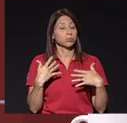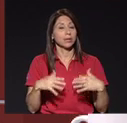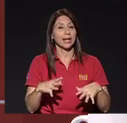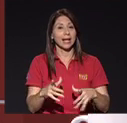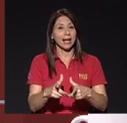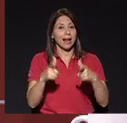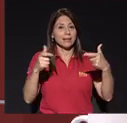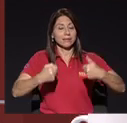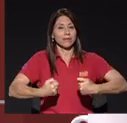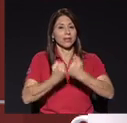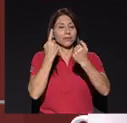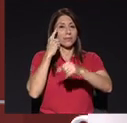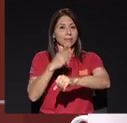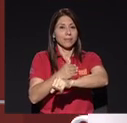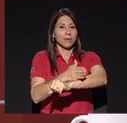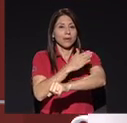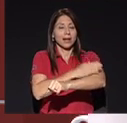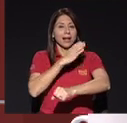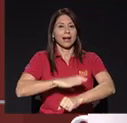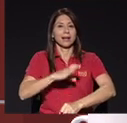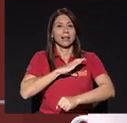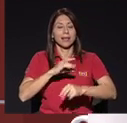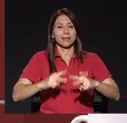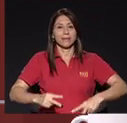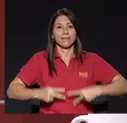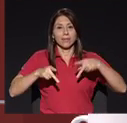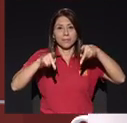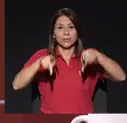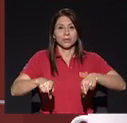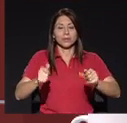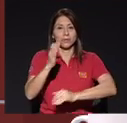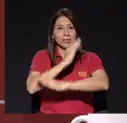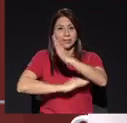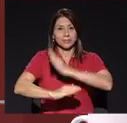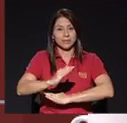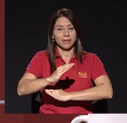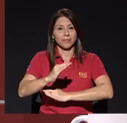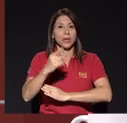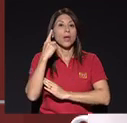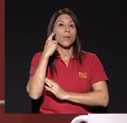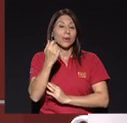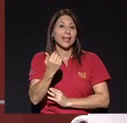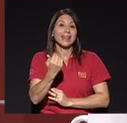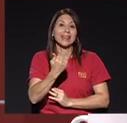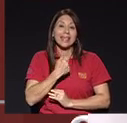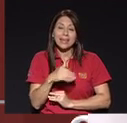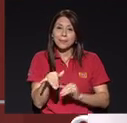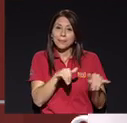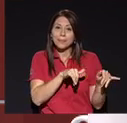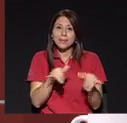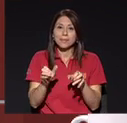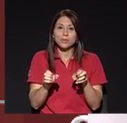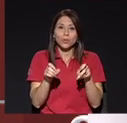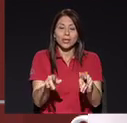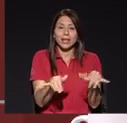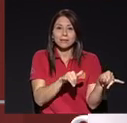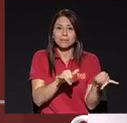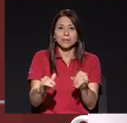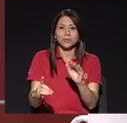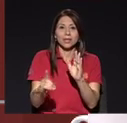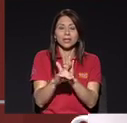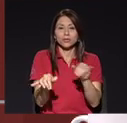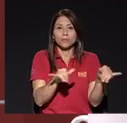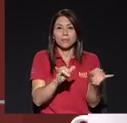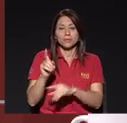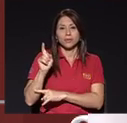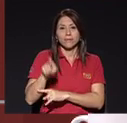Grandes retos para mejorar la calidad de vida de las personas con alguna discapacidad, porque tienen las mismas oportunidades, derechos y deberes que cualquier